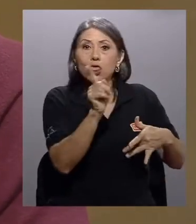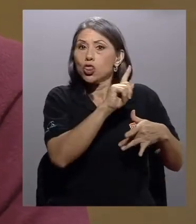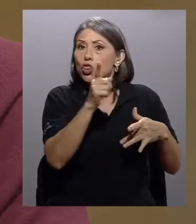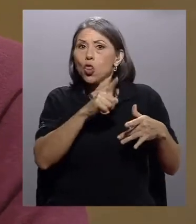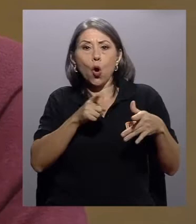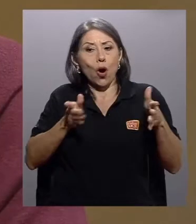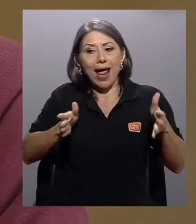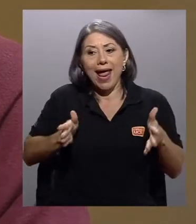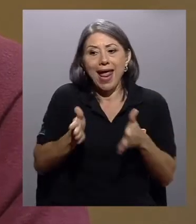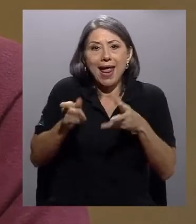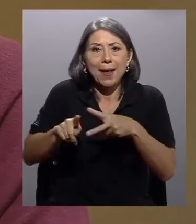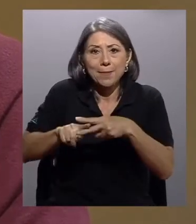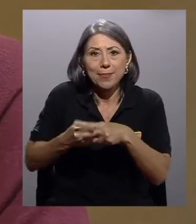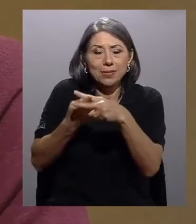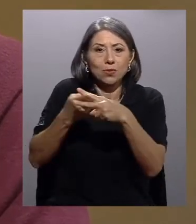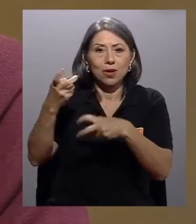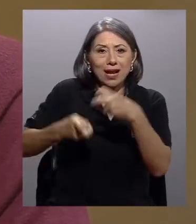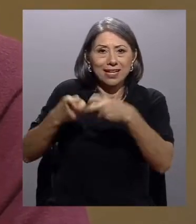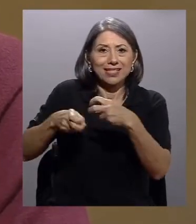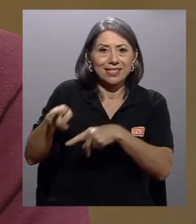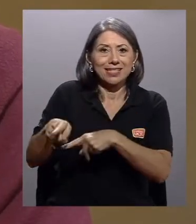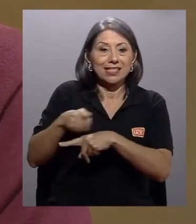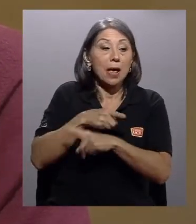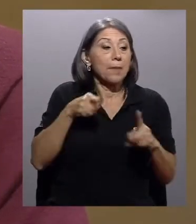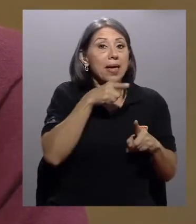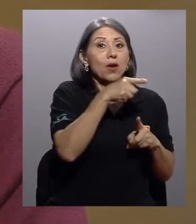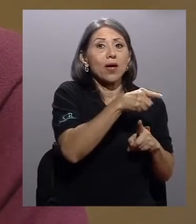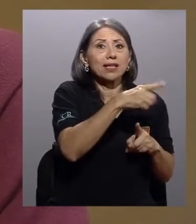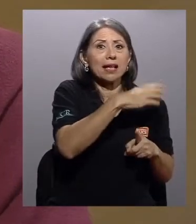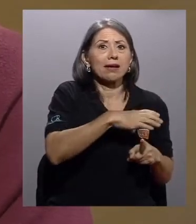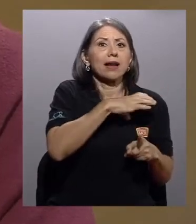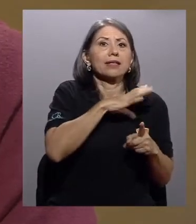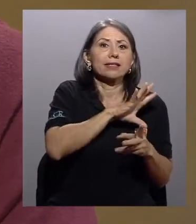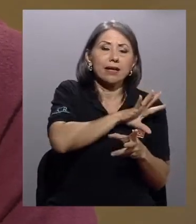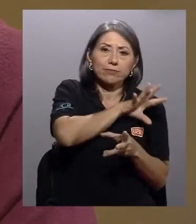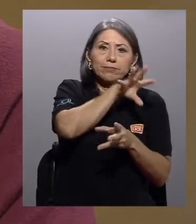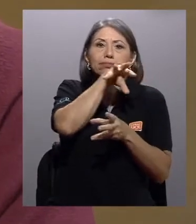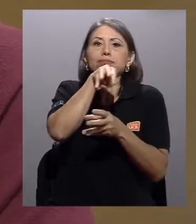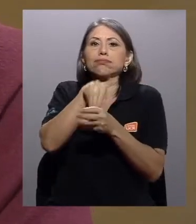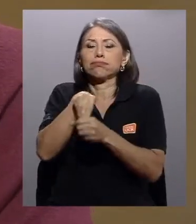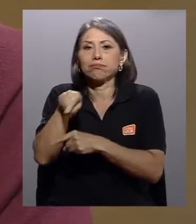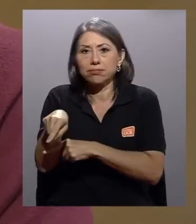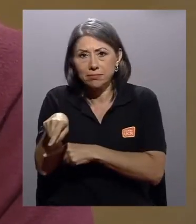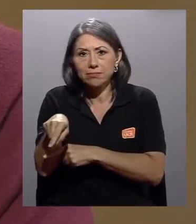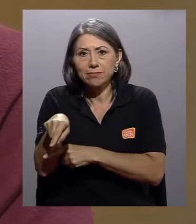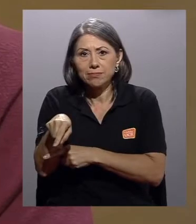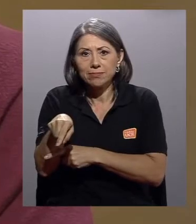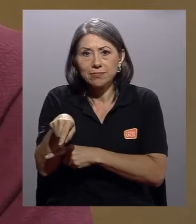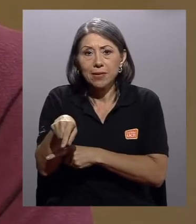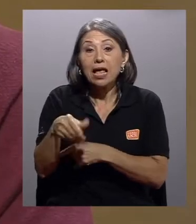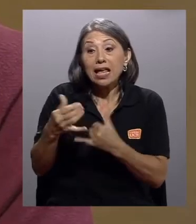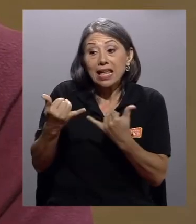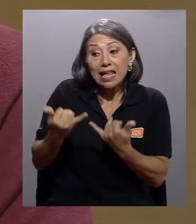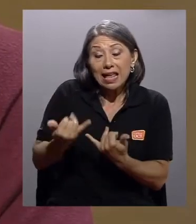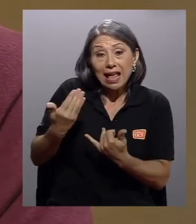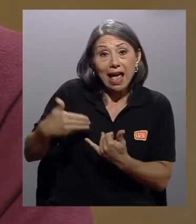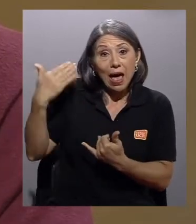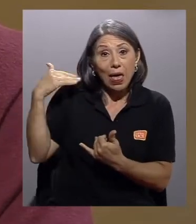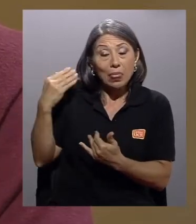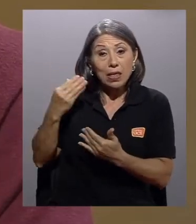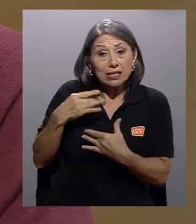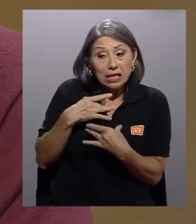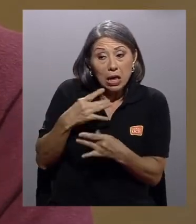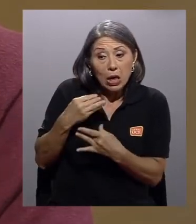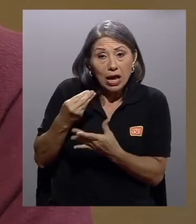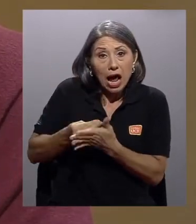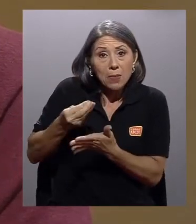introduce a esta crisis una variable frente a la cual los elementos con los cuales el capitalismo